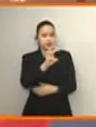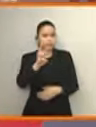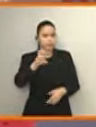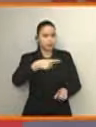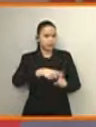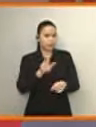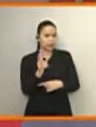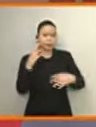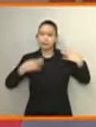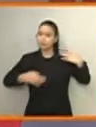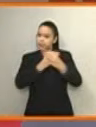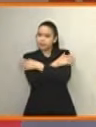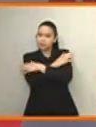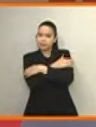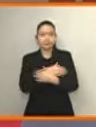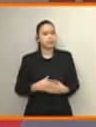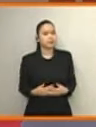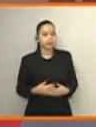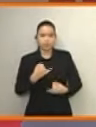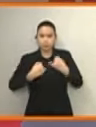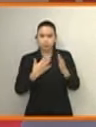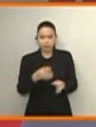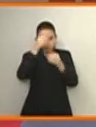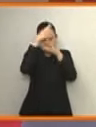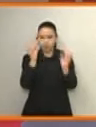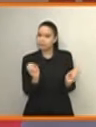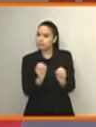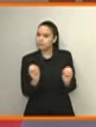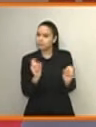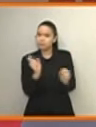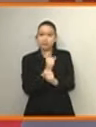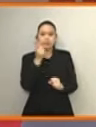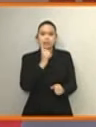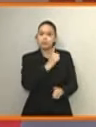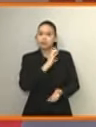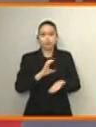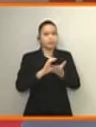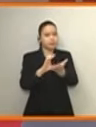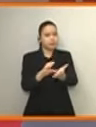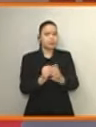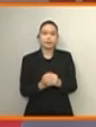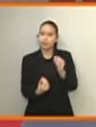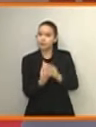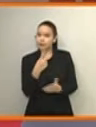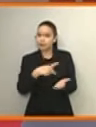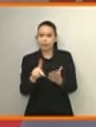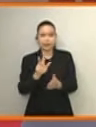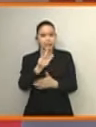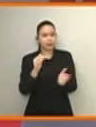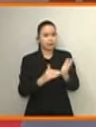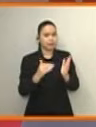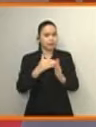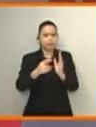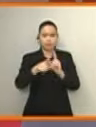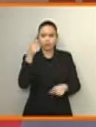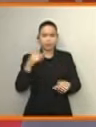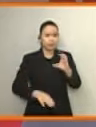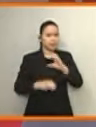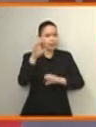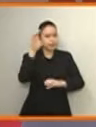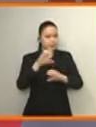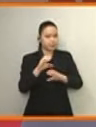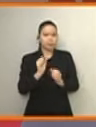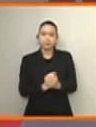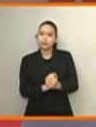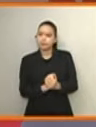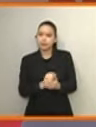Más 3, muchas felicidades. Ford informó que no hubo ganador para nuestro Loto Super Premio y su nuevo monto de 3 millones de lempiras con tu jugada